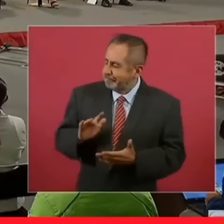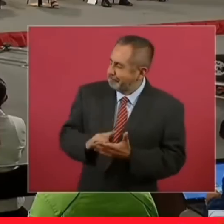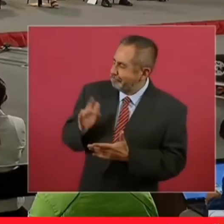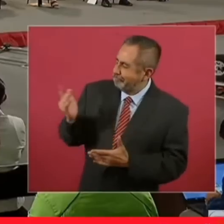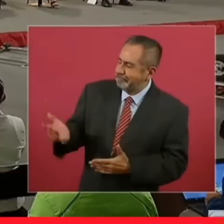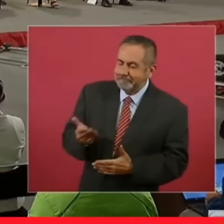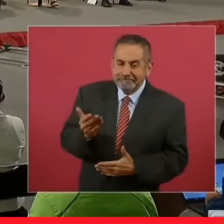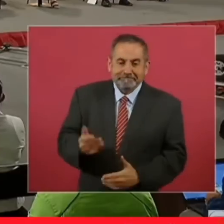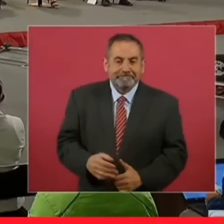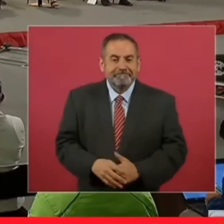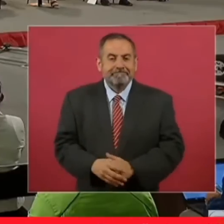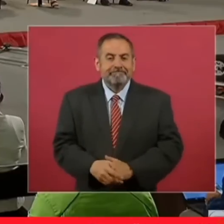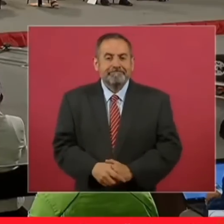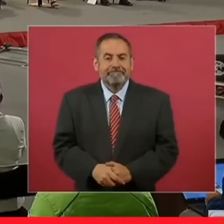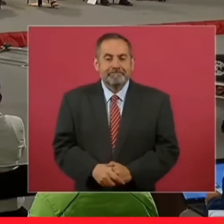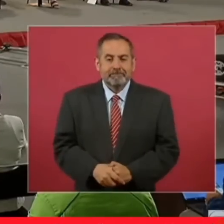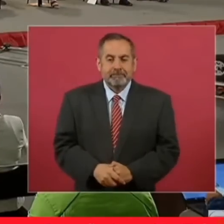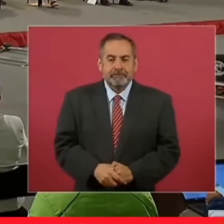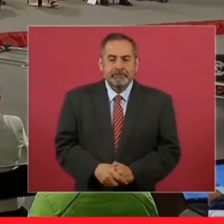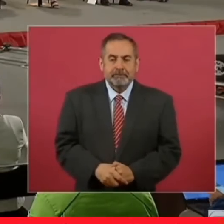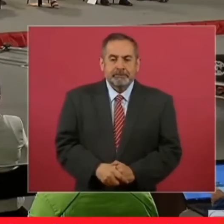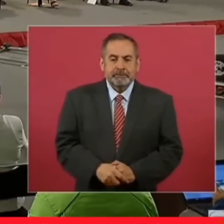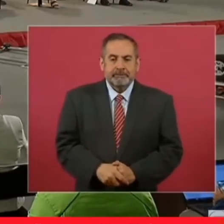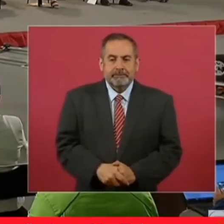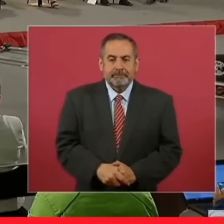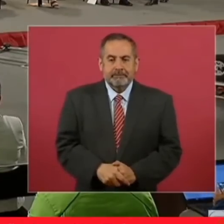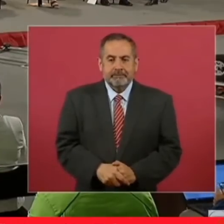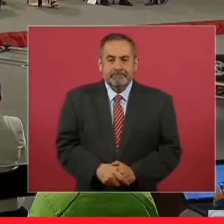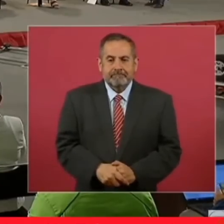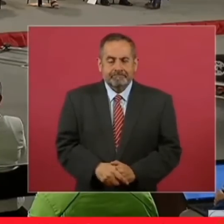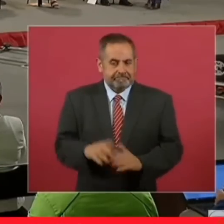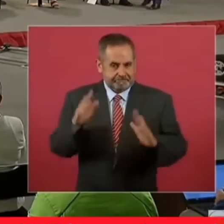señor. Gracias, muchas gracias.